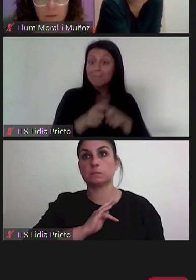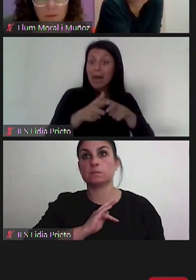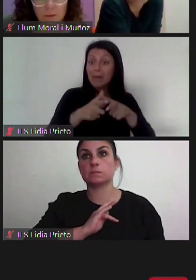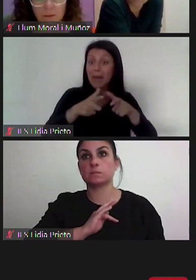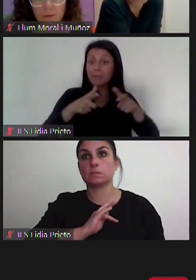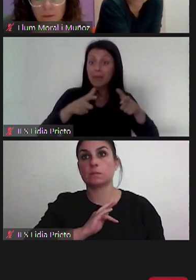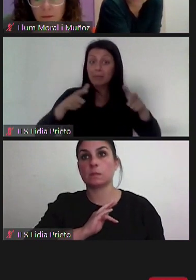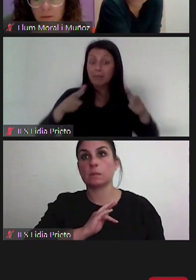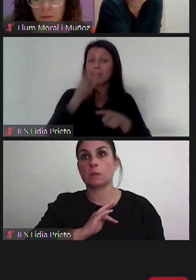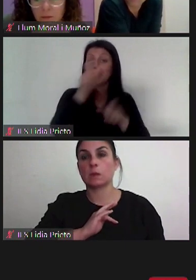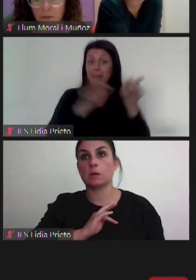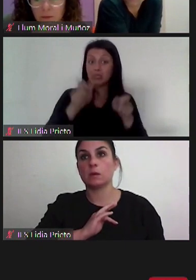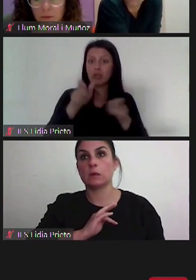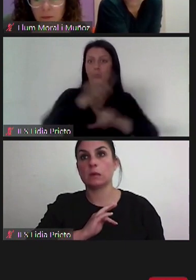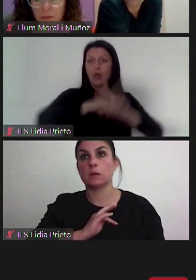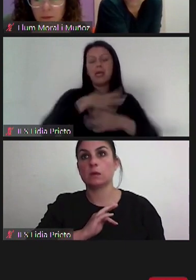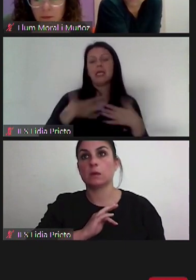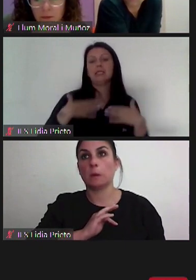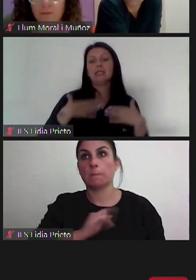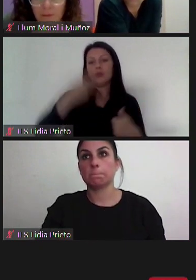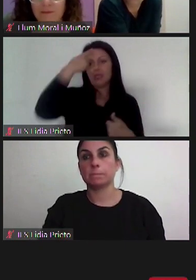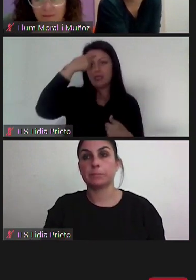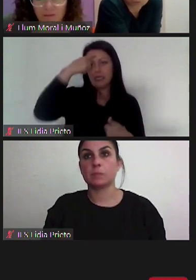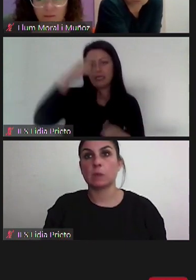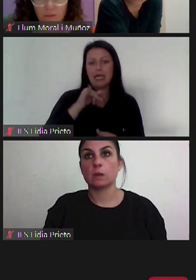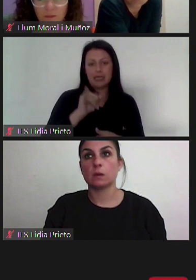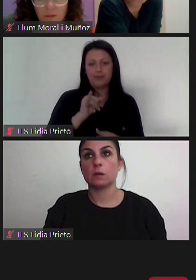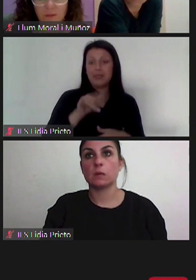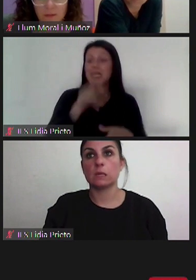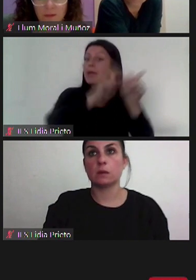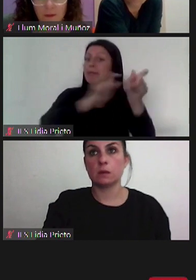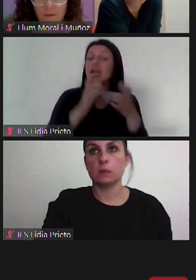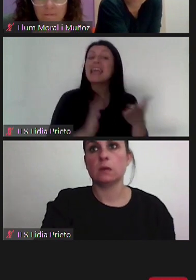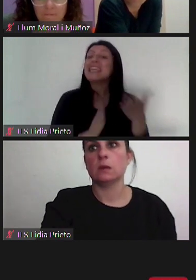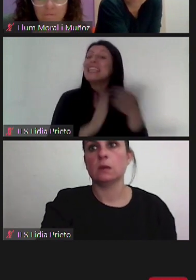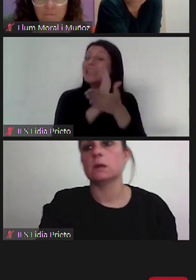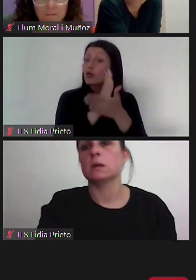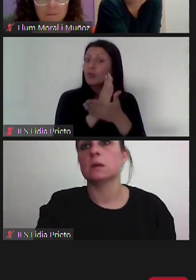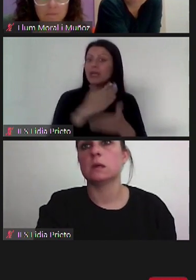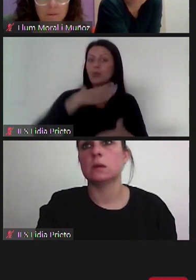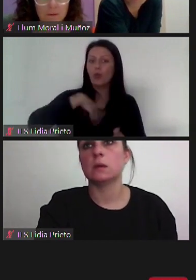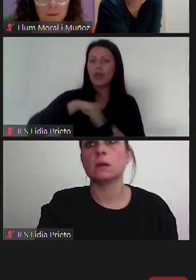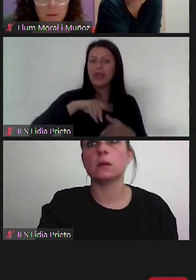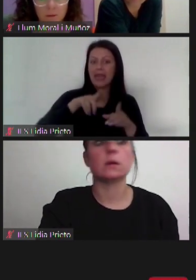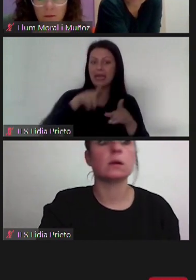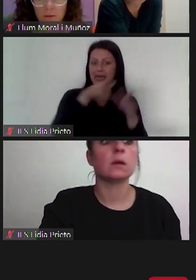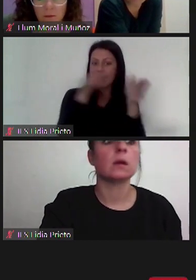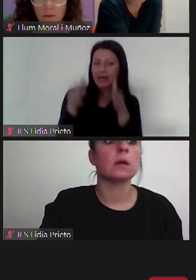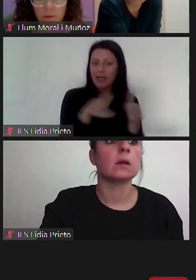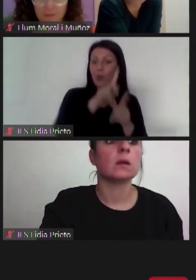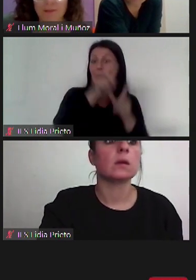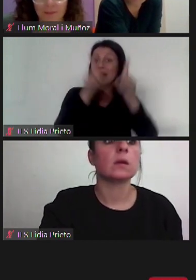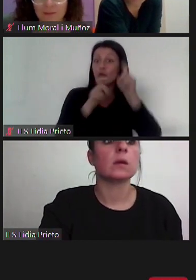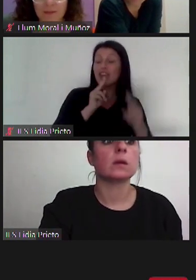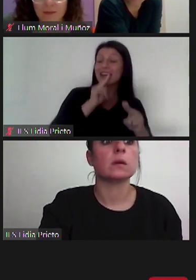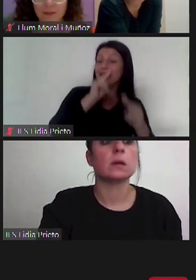¿vale? Nada, simplemente recordar a la gente que puede interrumpir, que puede hacer sus preguntas y respuestas en el apartado de preguntas y respuestas. Conforme vayan saliendo yo os las